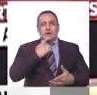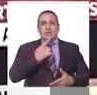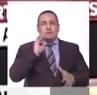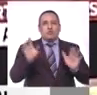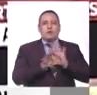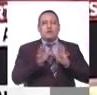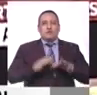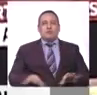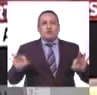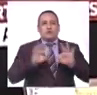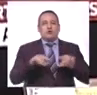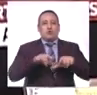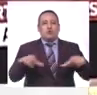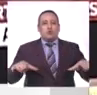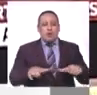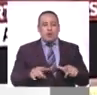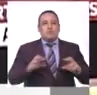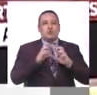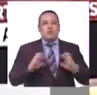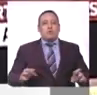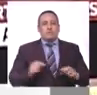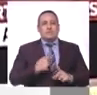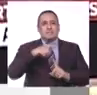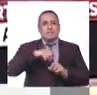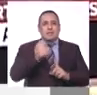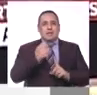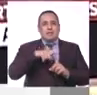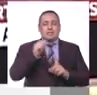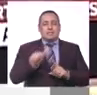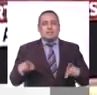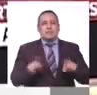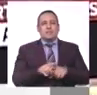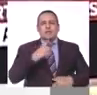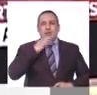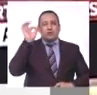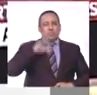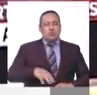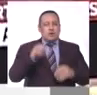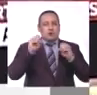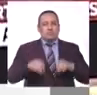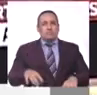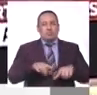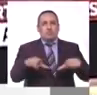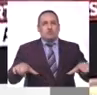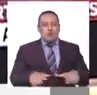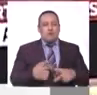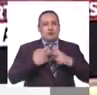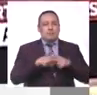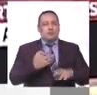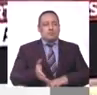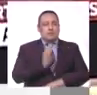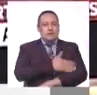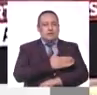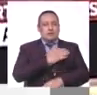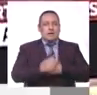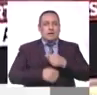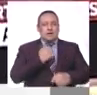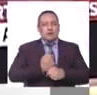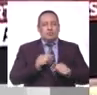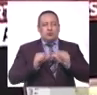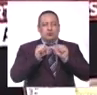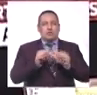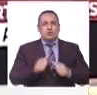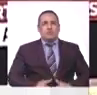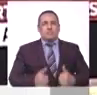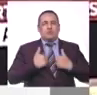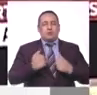justo homenaje al heroico pueblo de Tarata, que jamás renunció al país de sus ancestros y mantuvieron